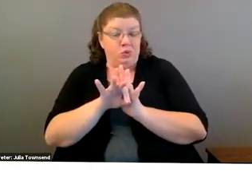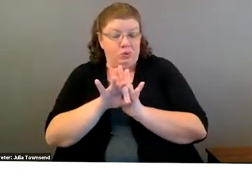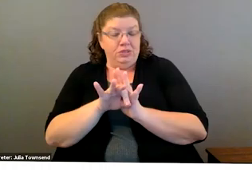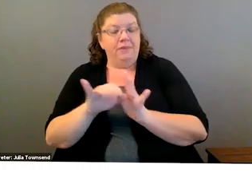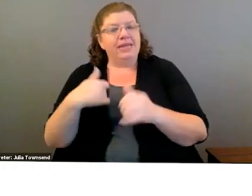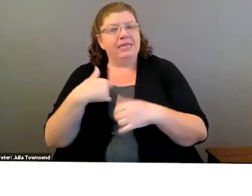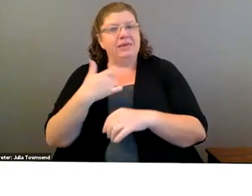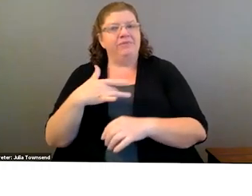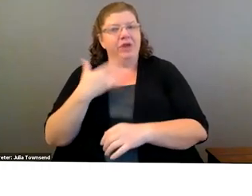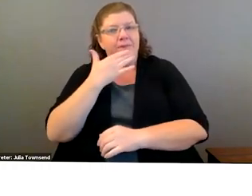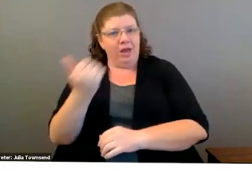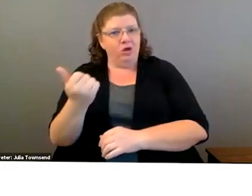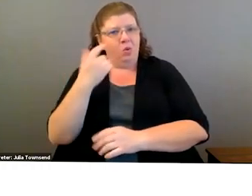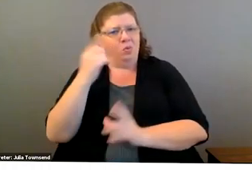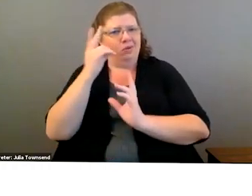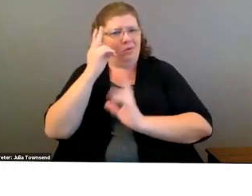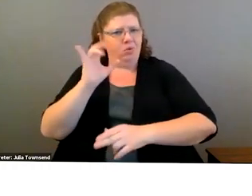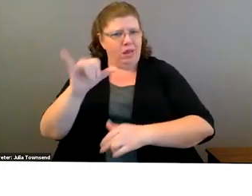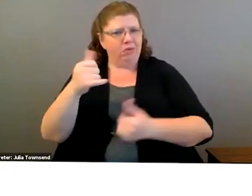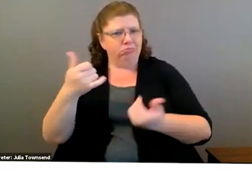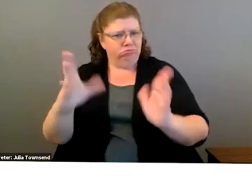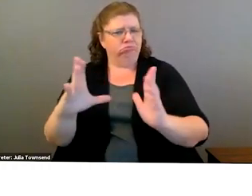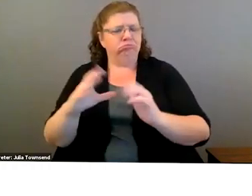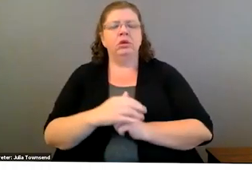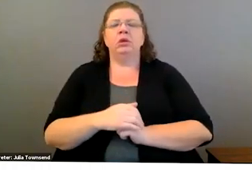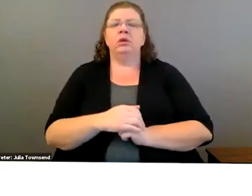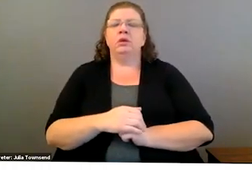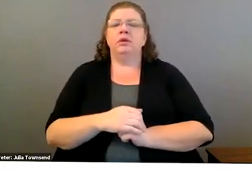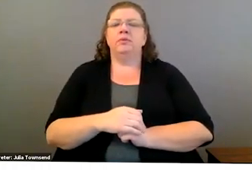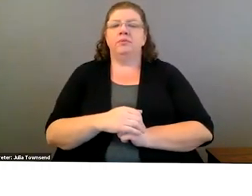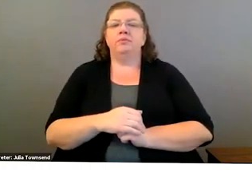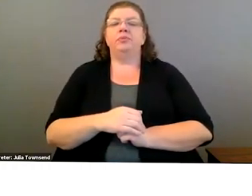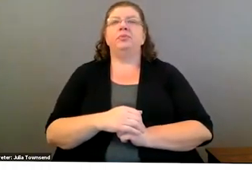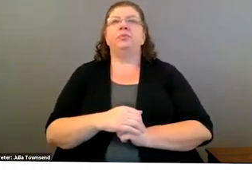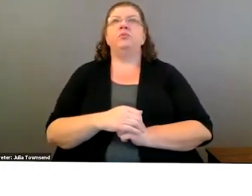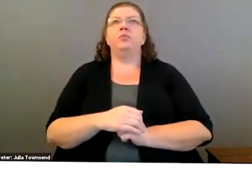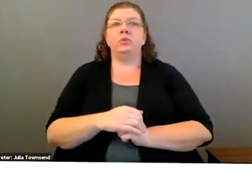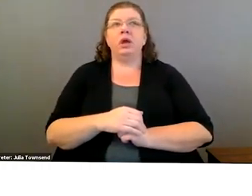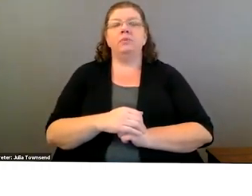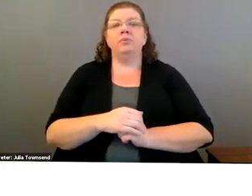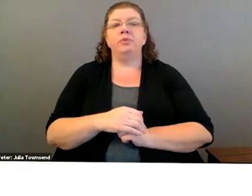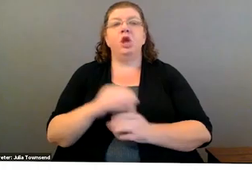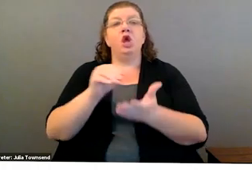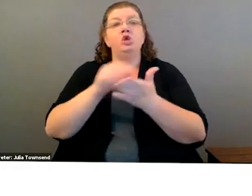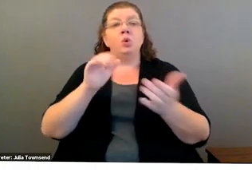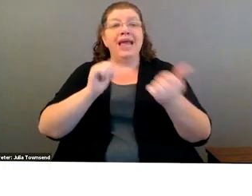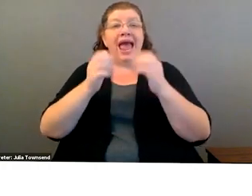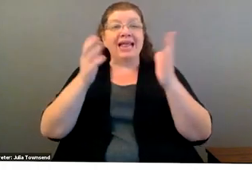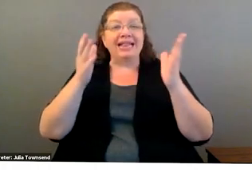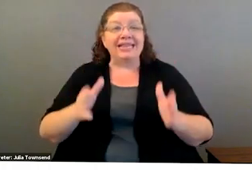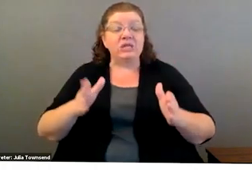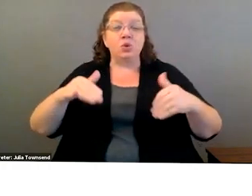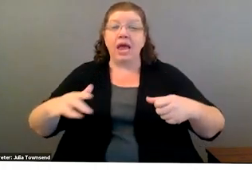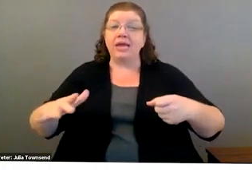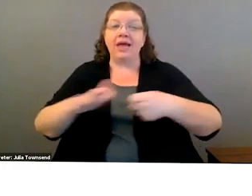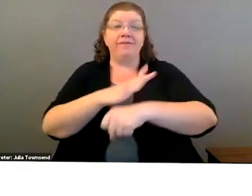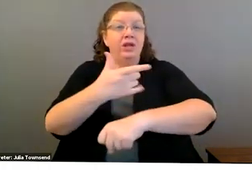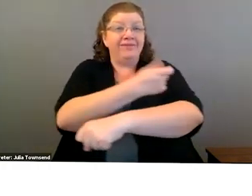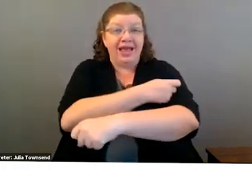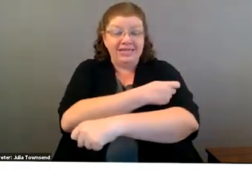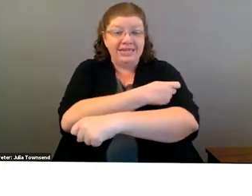optar por hacerse la prueba y este y pues los estudiantes atletas que no están